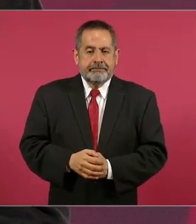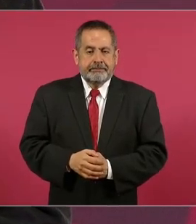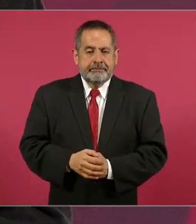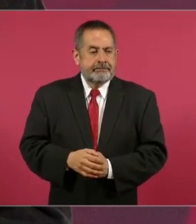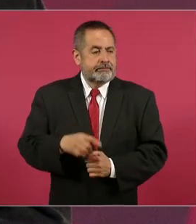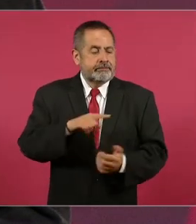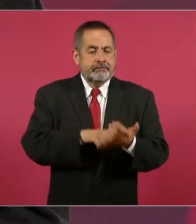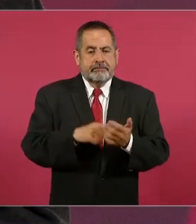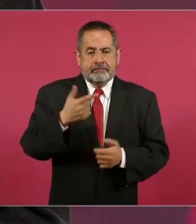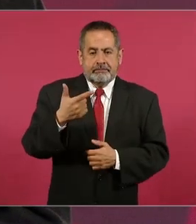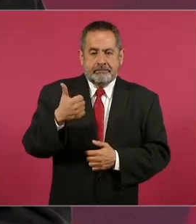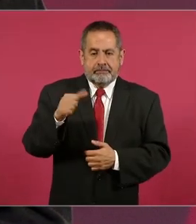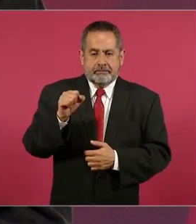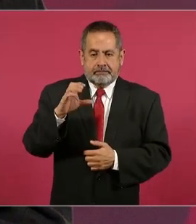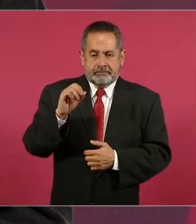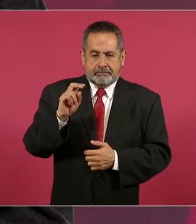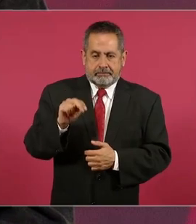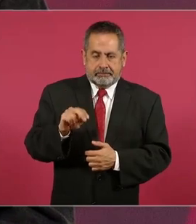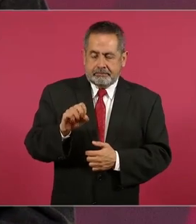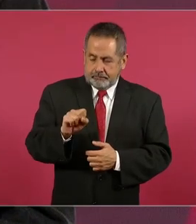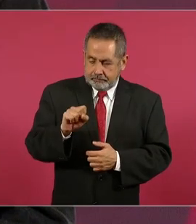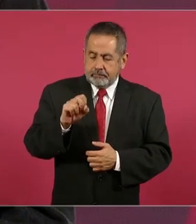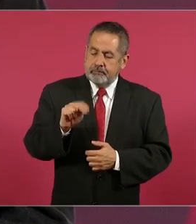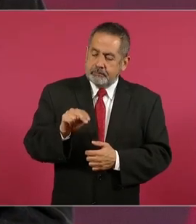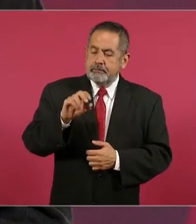Gascón Azcárraga